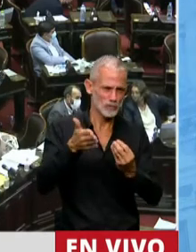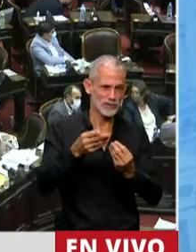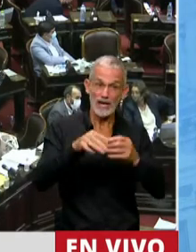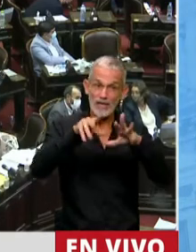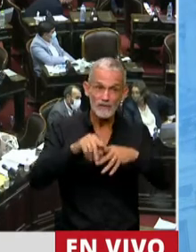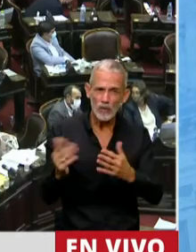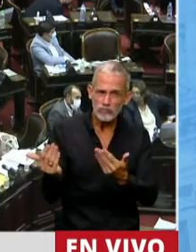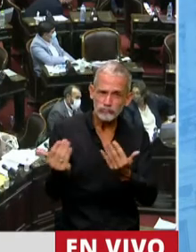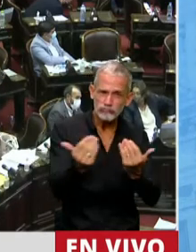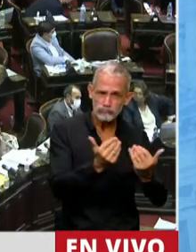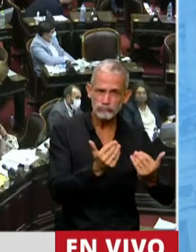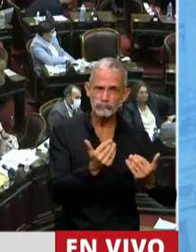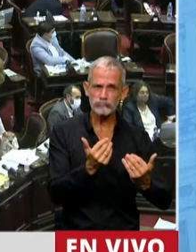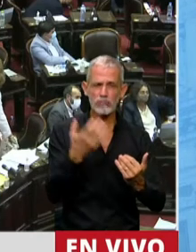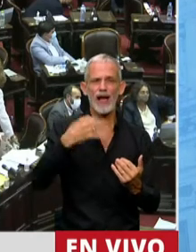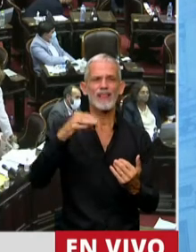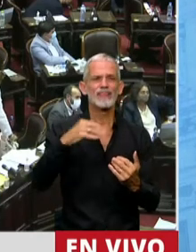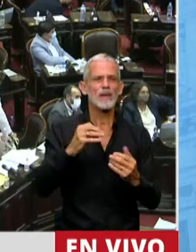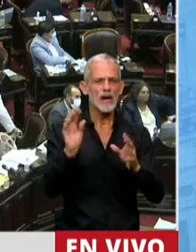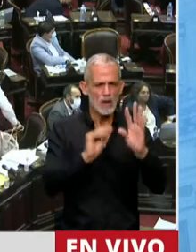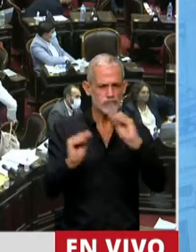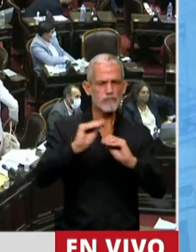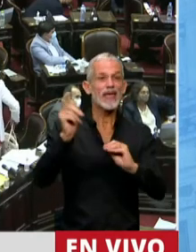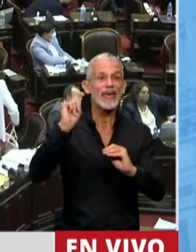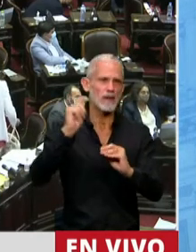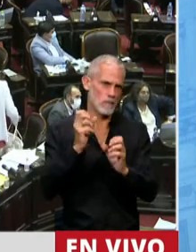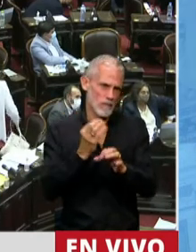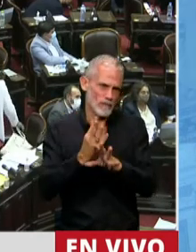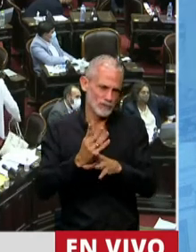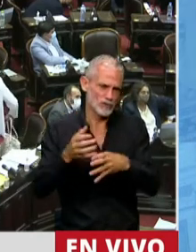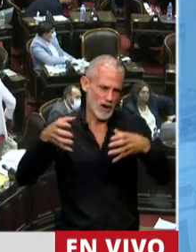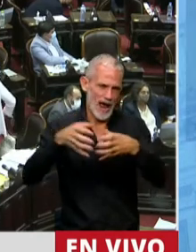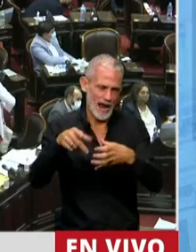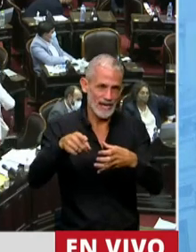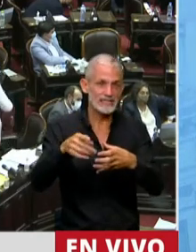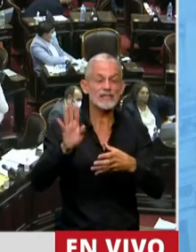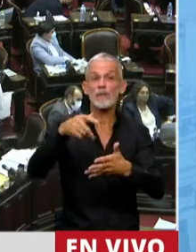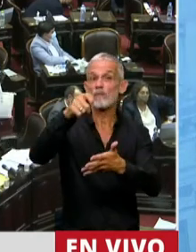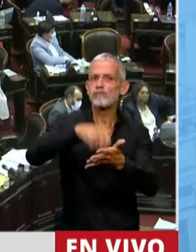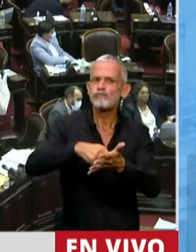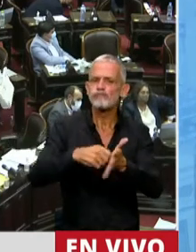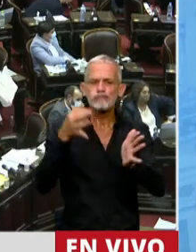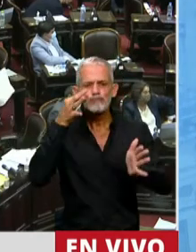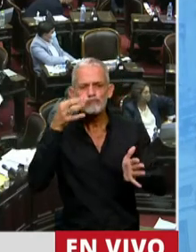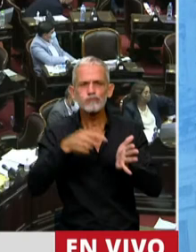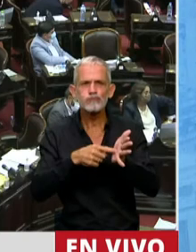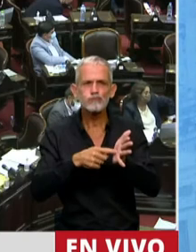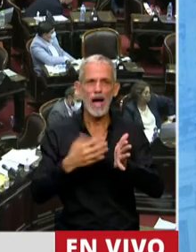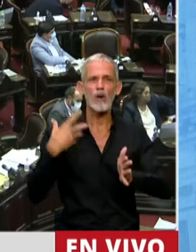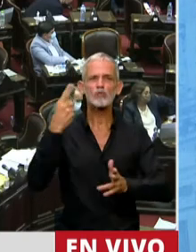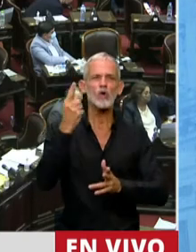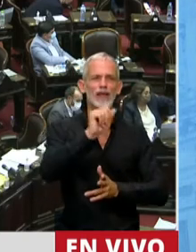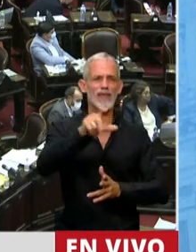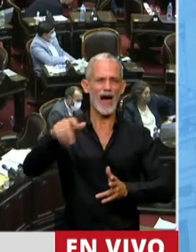informes serán debidamente confeccionados por los profesionales y rubricados por autoridades